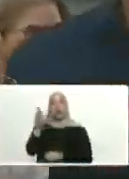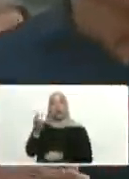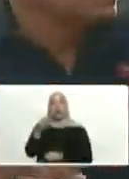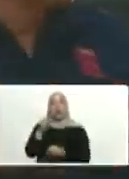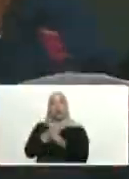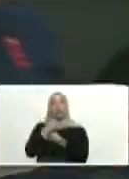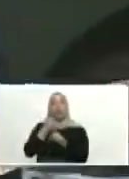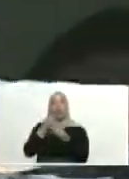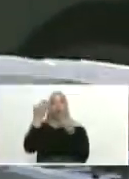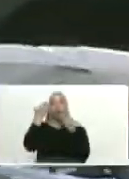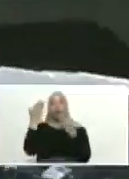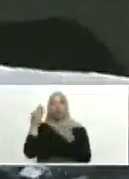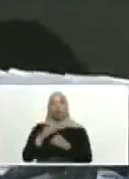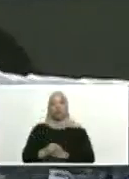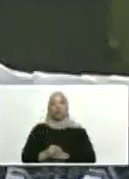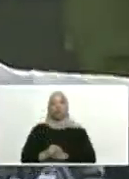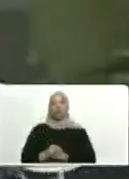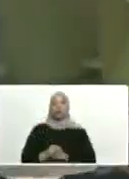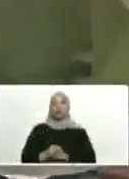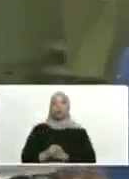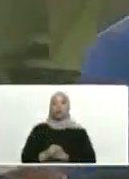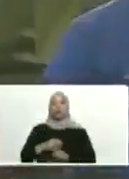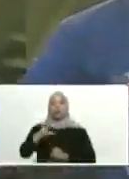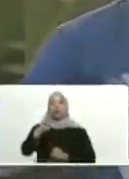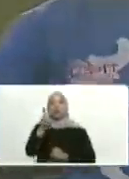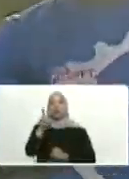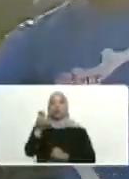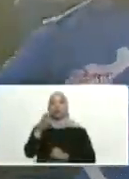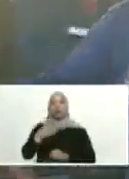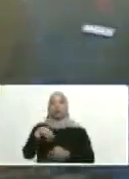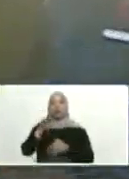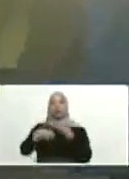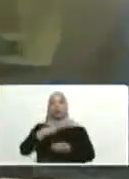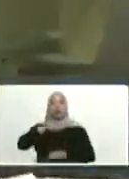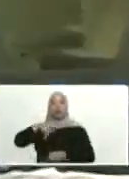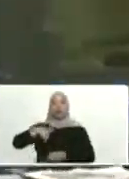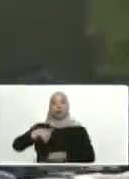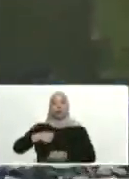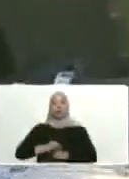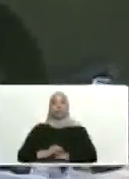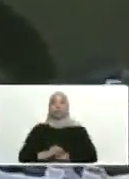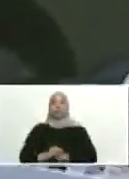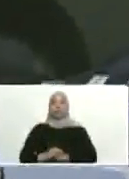saludo a los trabajadores trabajadoras a la cbg alcása cbj